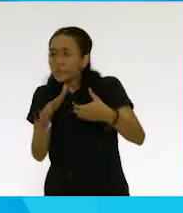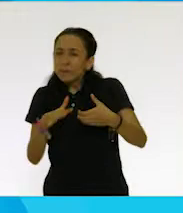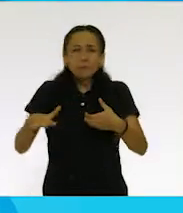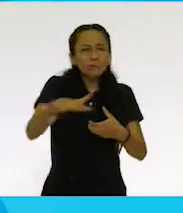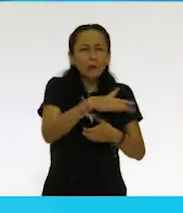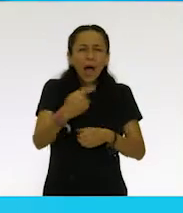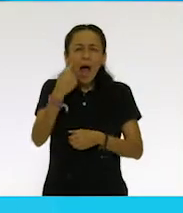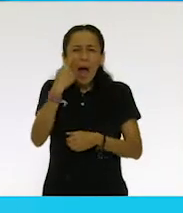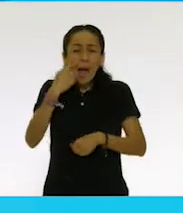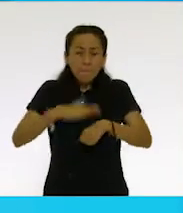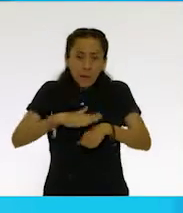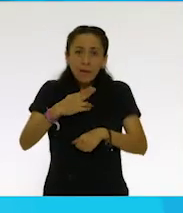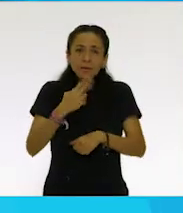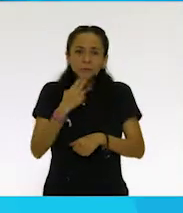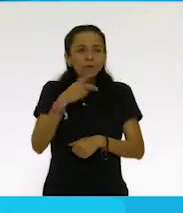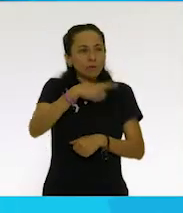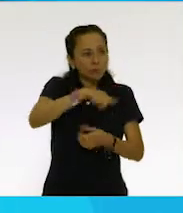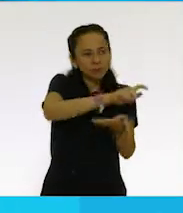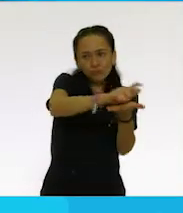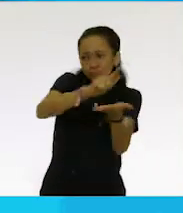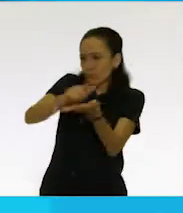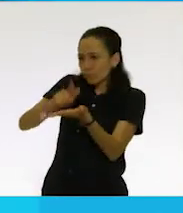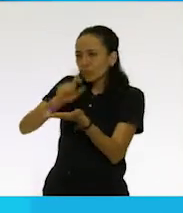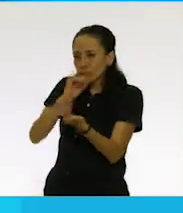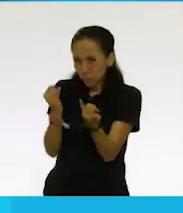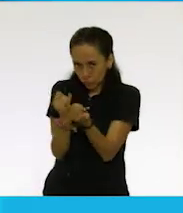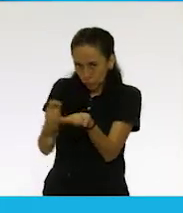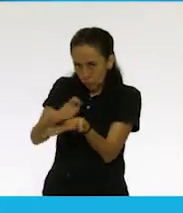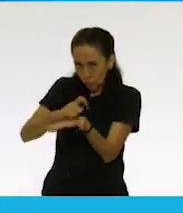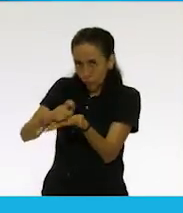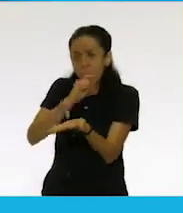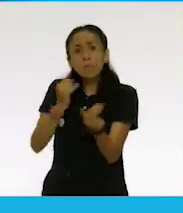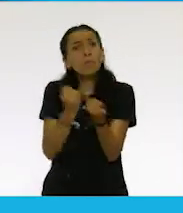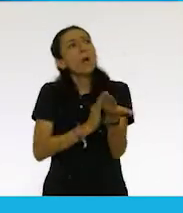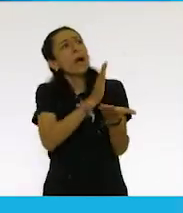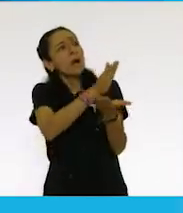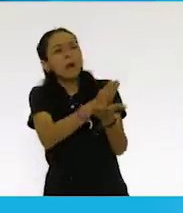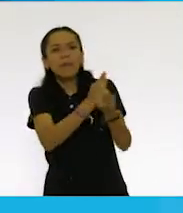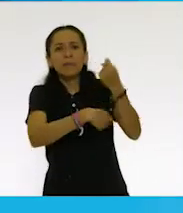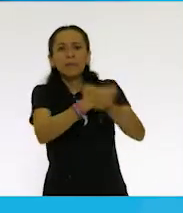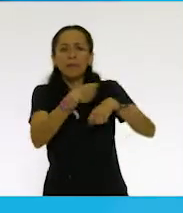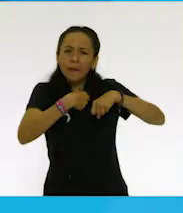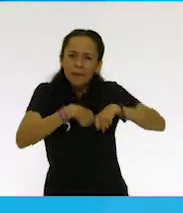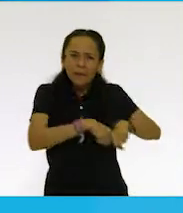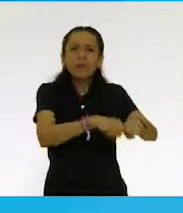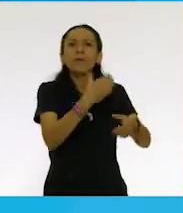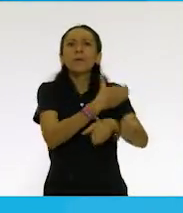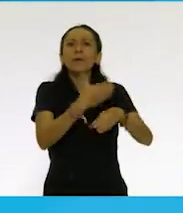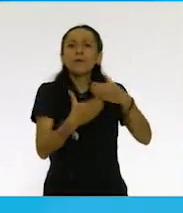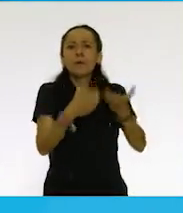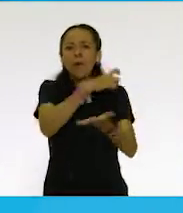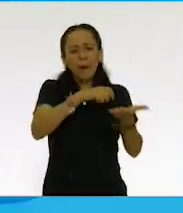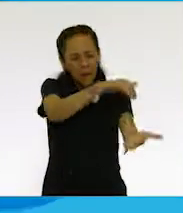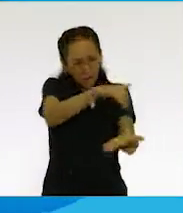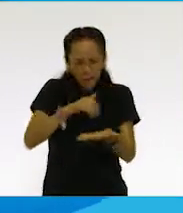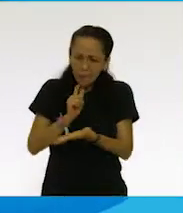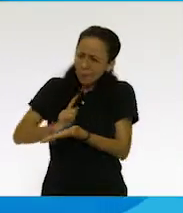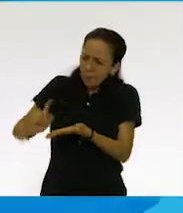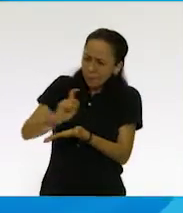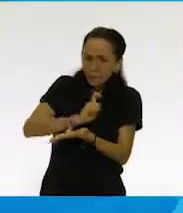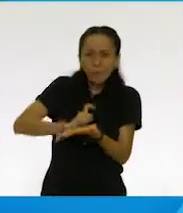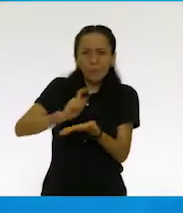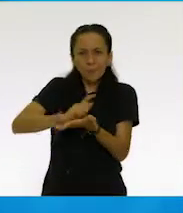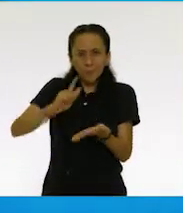También las cosas que compres en la tienda o en el supermercado. Sigamos luchando juntos contra este virus, cuidándonos